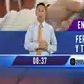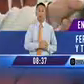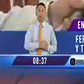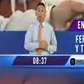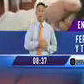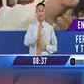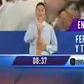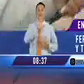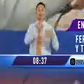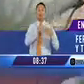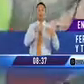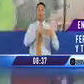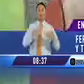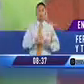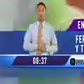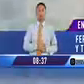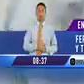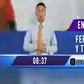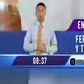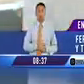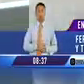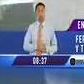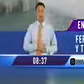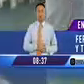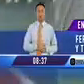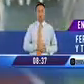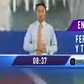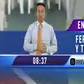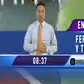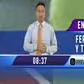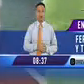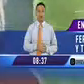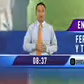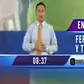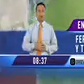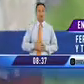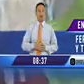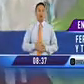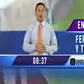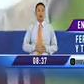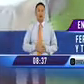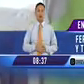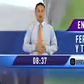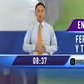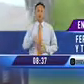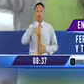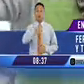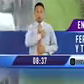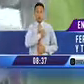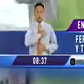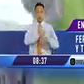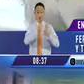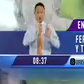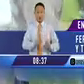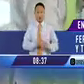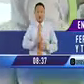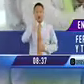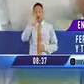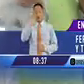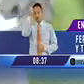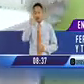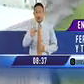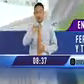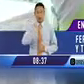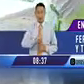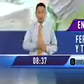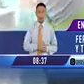cuesta $5. Muy bien, y ahora sí, mira, tenemos toda la comida típica ecuatoriana, tenemos comida serrana, tenemos comida de la costa, pero